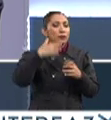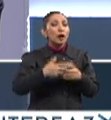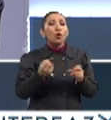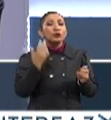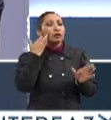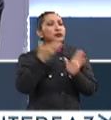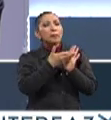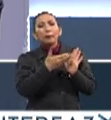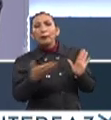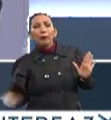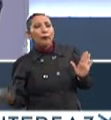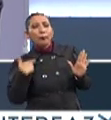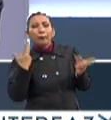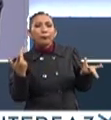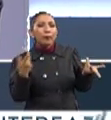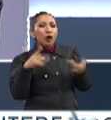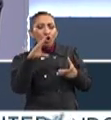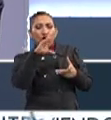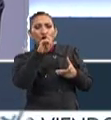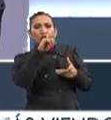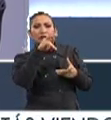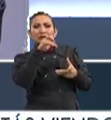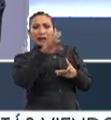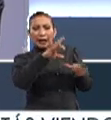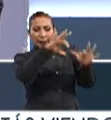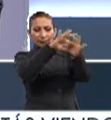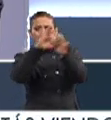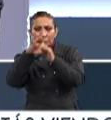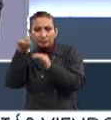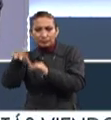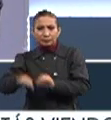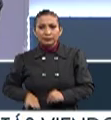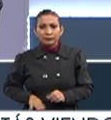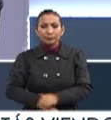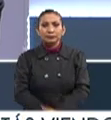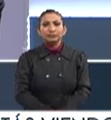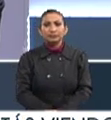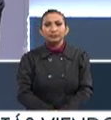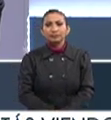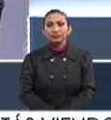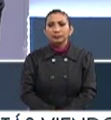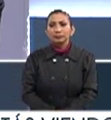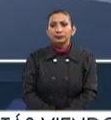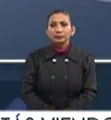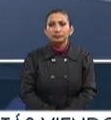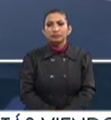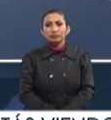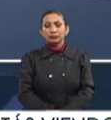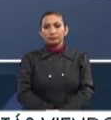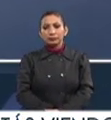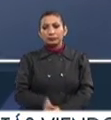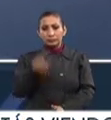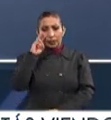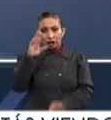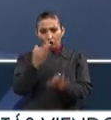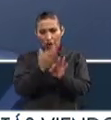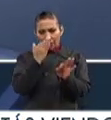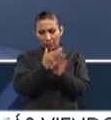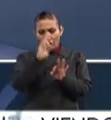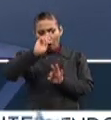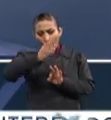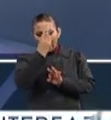¿Cuánto se tarda más o menos en desarrollar un clúster bajo estas características? Bueno, pues tomando en cuenta de que ahorita